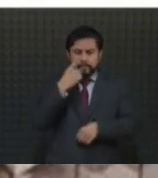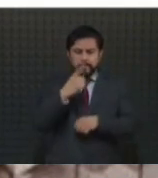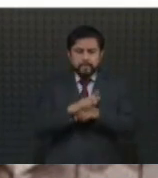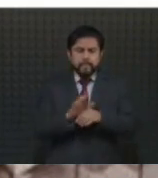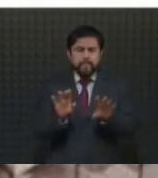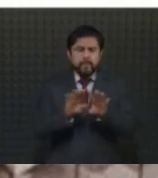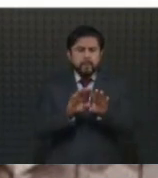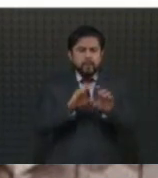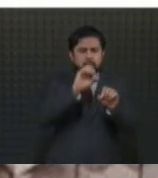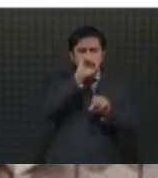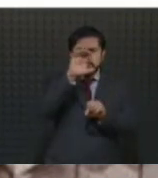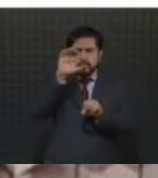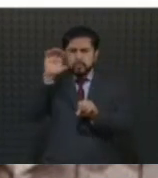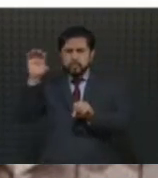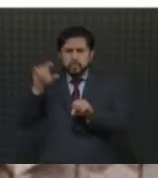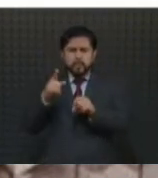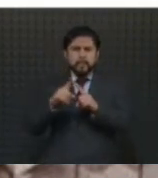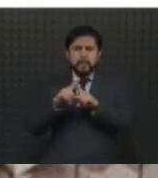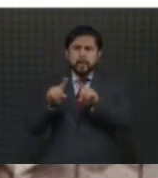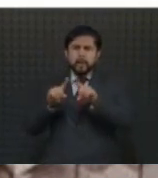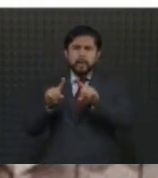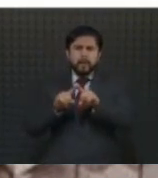paleta vegetal que, como mencionaba,